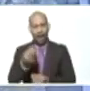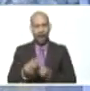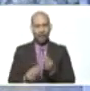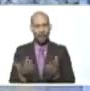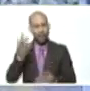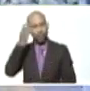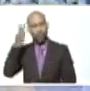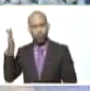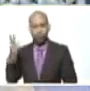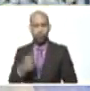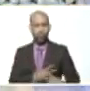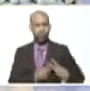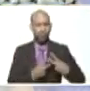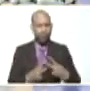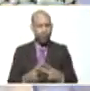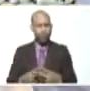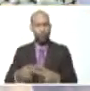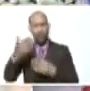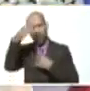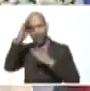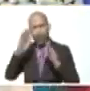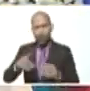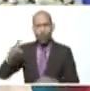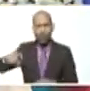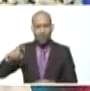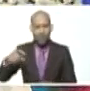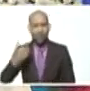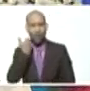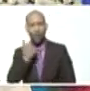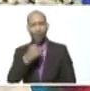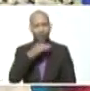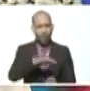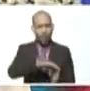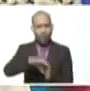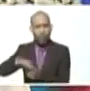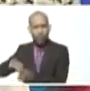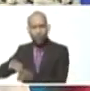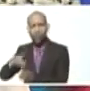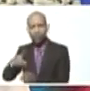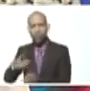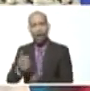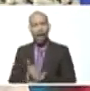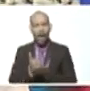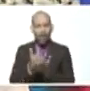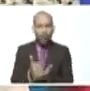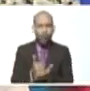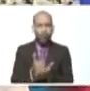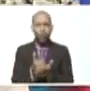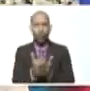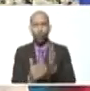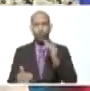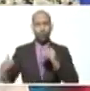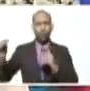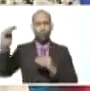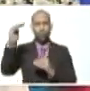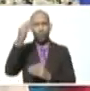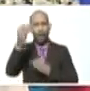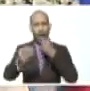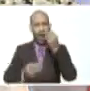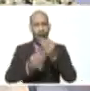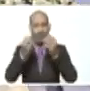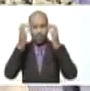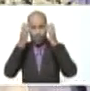iniciativas de servicio al necesitado, al enfermo, al excluido, pilares de su popularidad, generando una creatividad